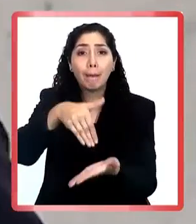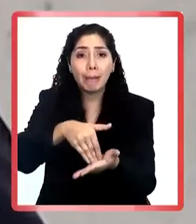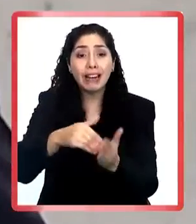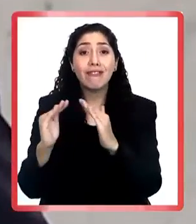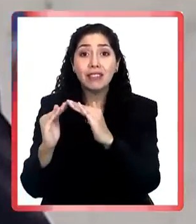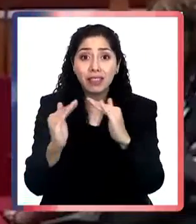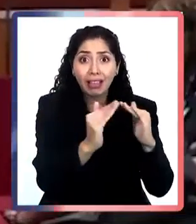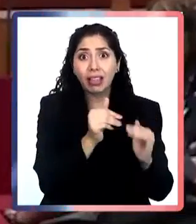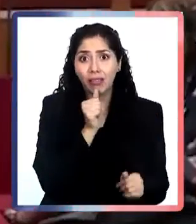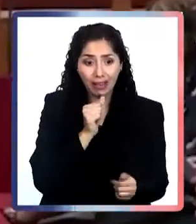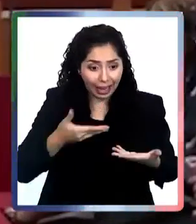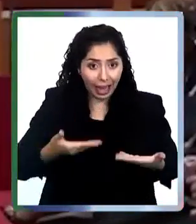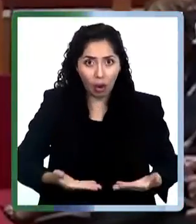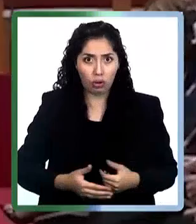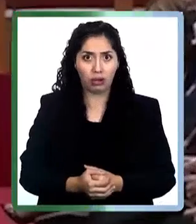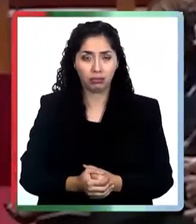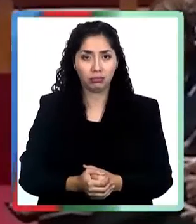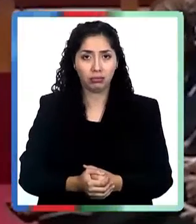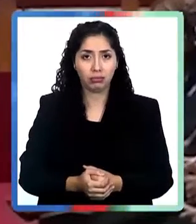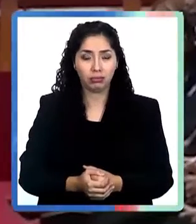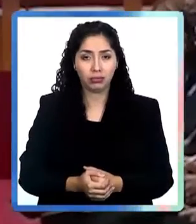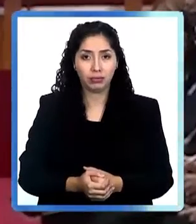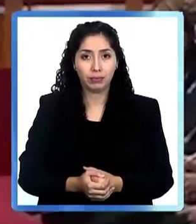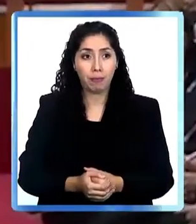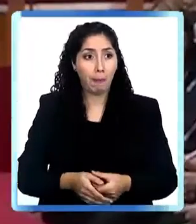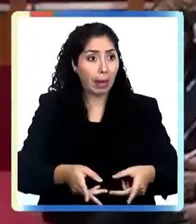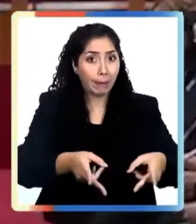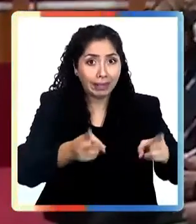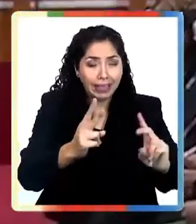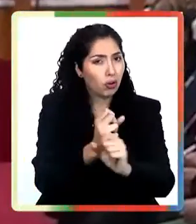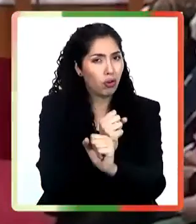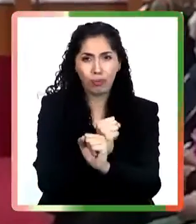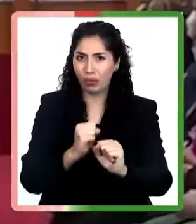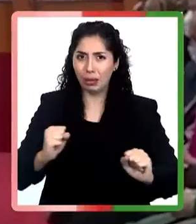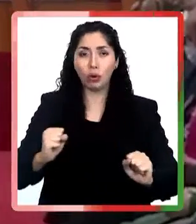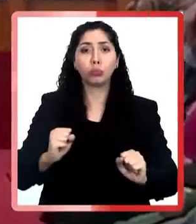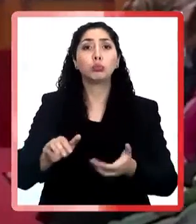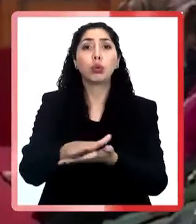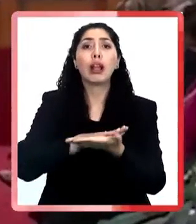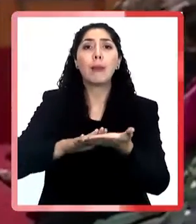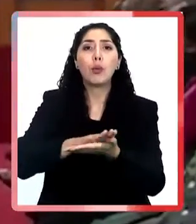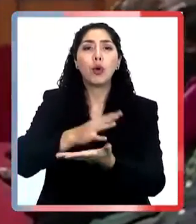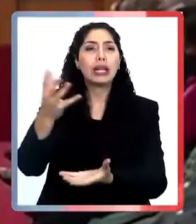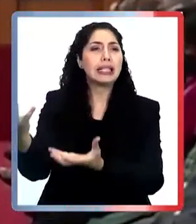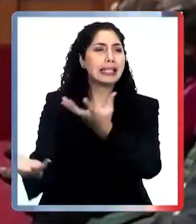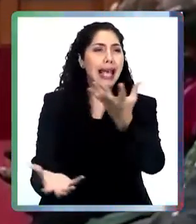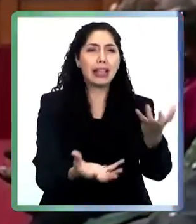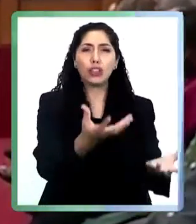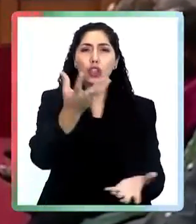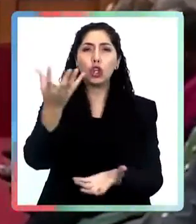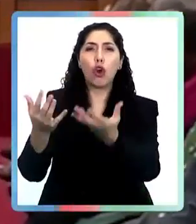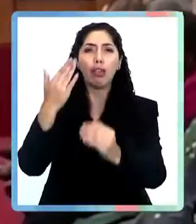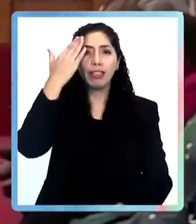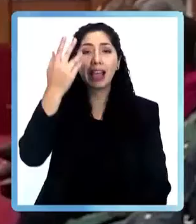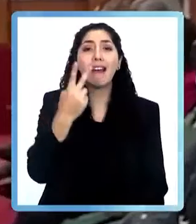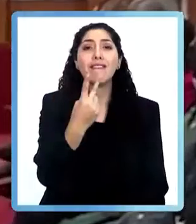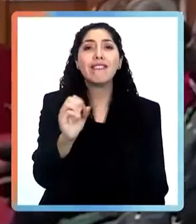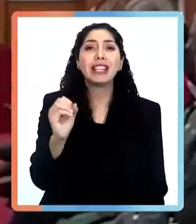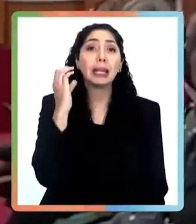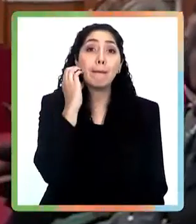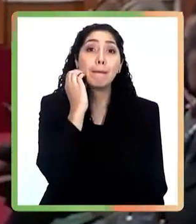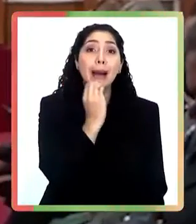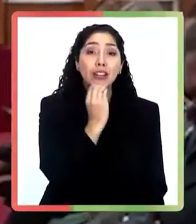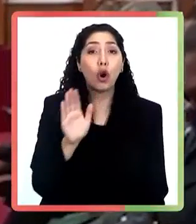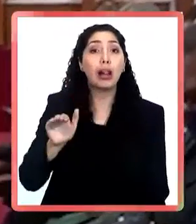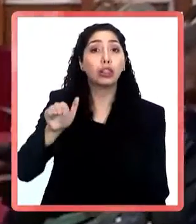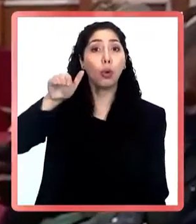viviendas hoy día no podemos permitir y episodios como el incendio ocurrido el 20 de mayo